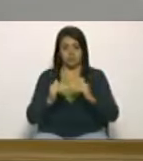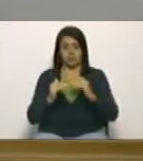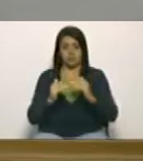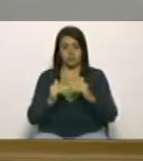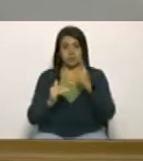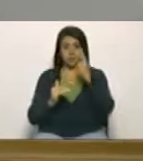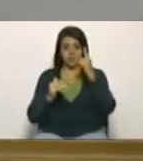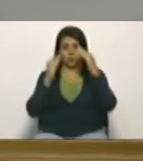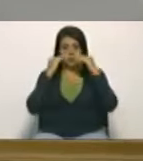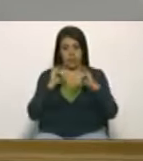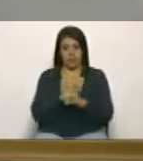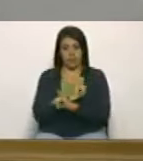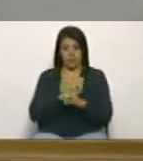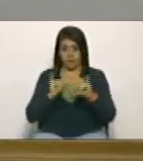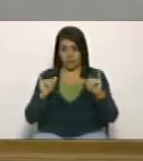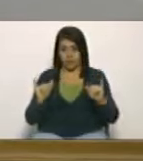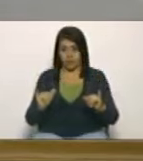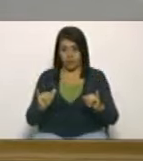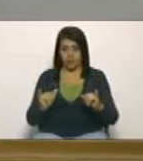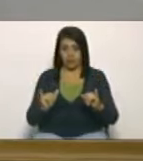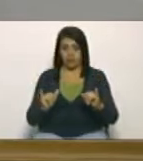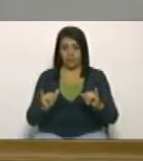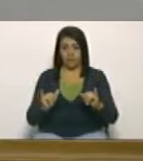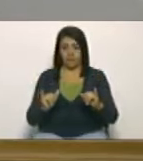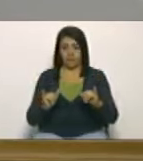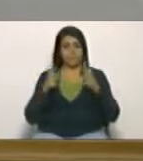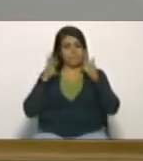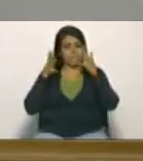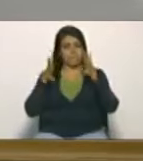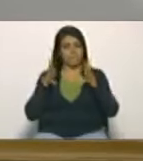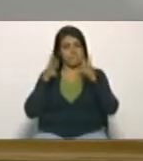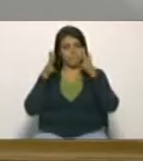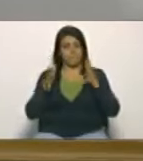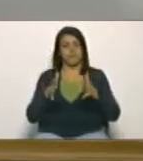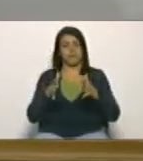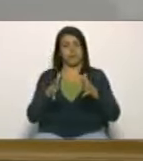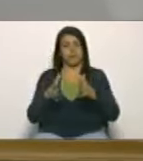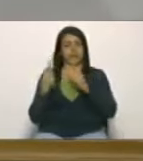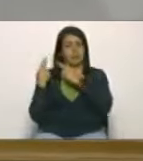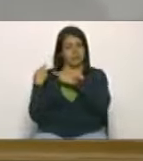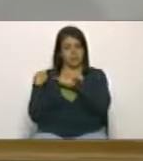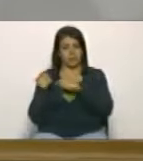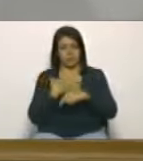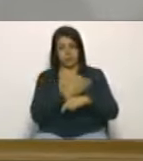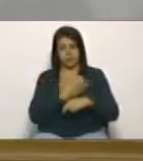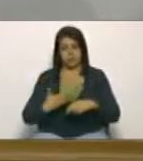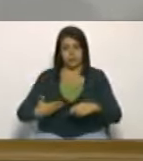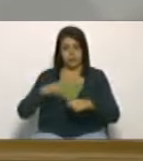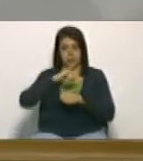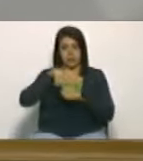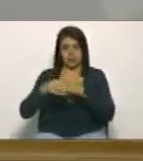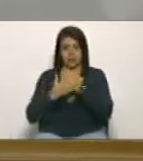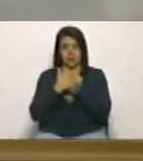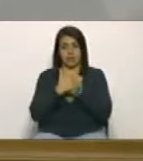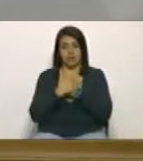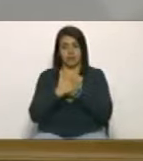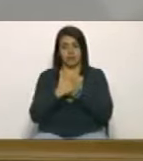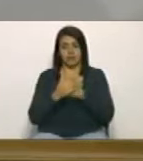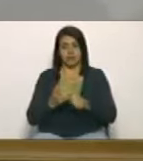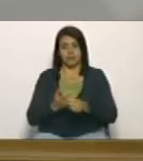y una disposición final. Instruir, en nombre de nuestro presidente de la Asamblea Nacional, Jorge Rodríguez Gómez,